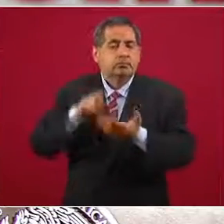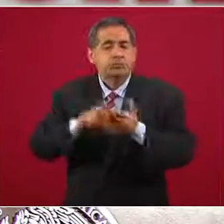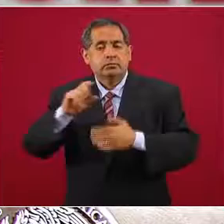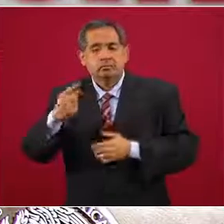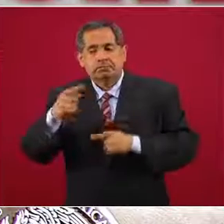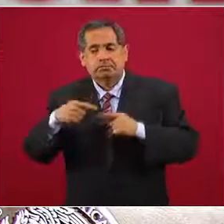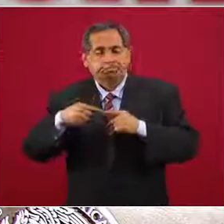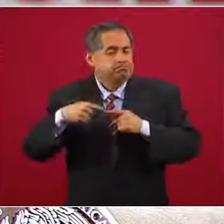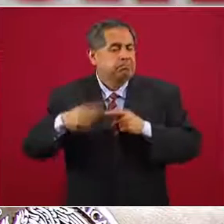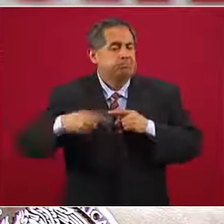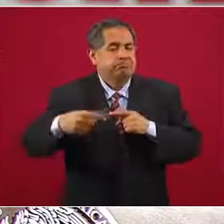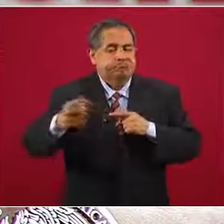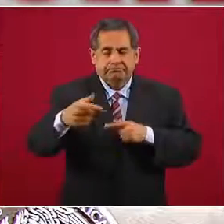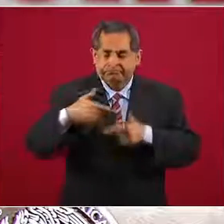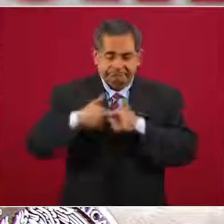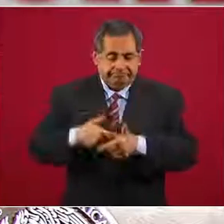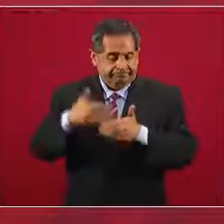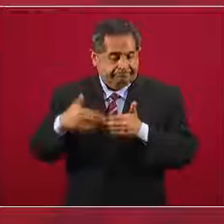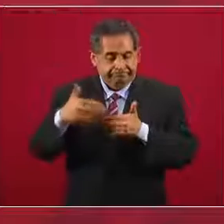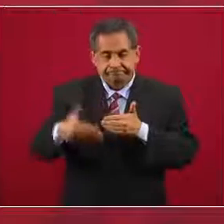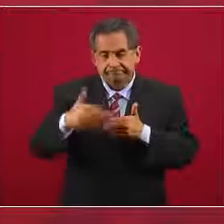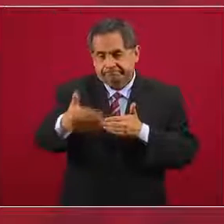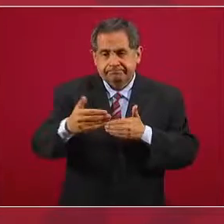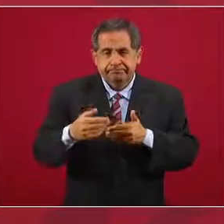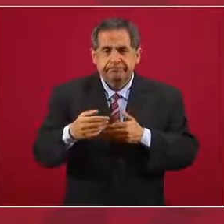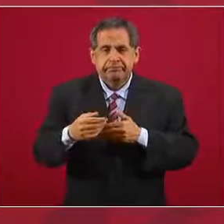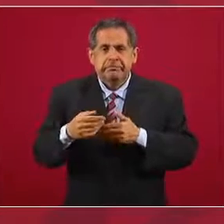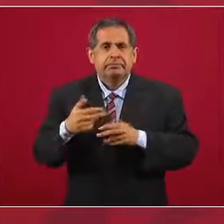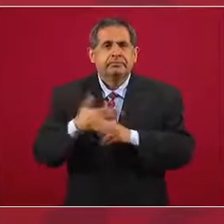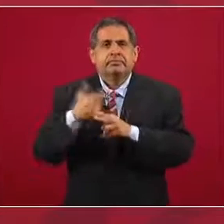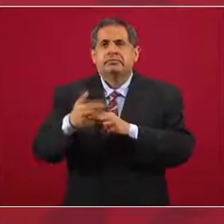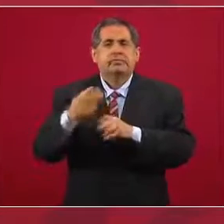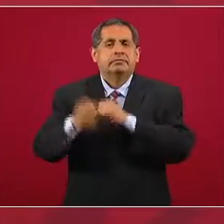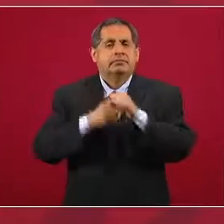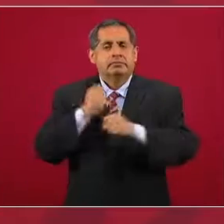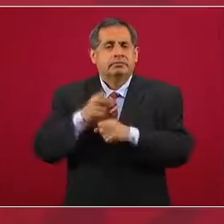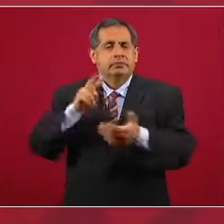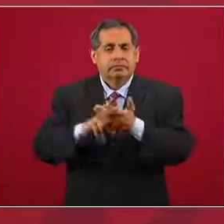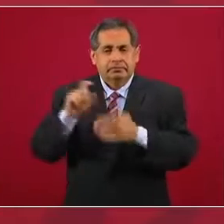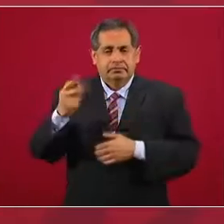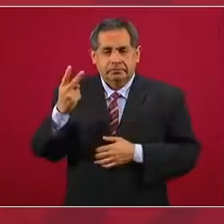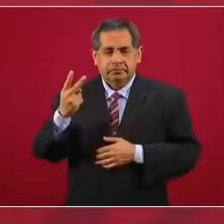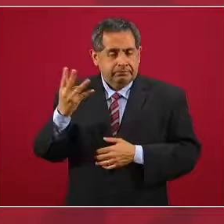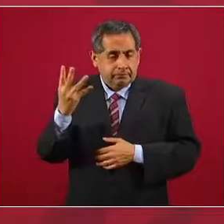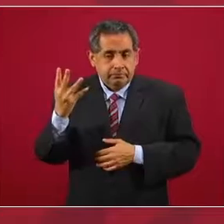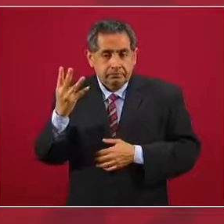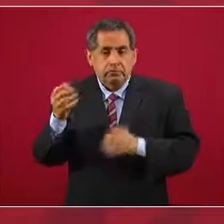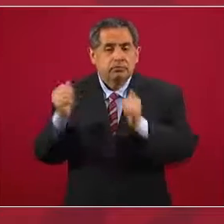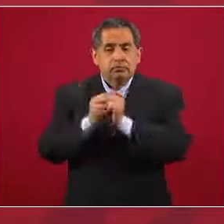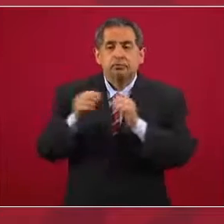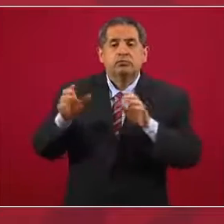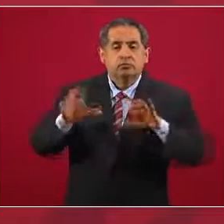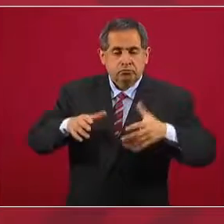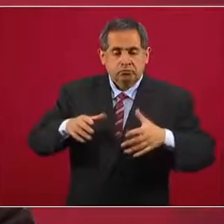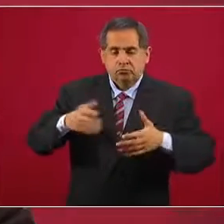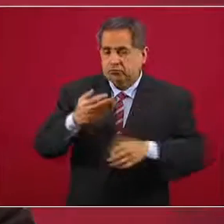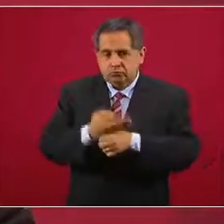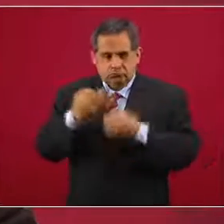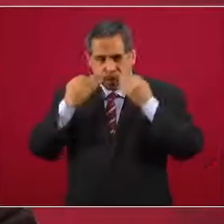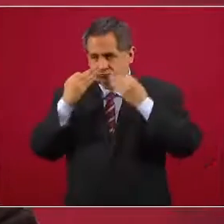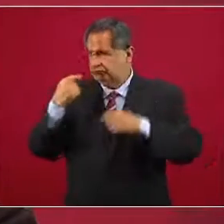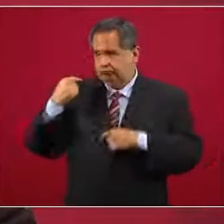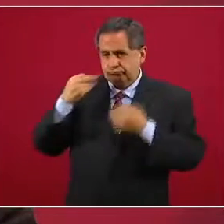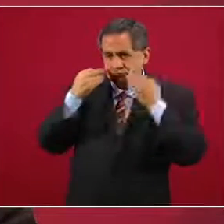en forma progresiva, multianual hasta el 2024, va a hacerse a través de lo que ya oyeron